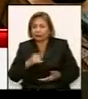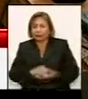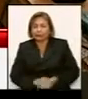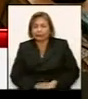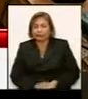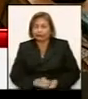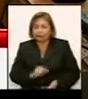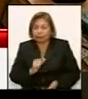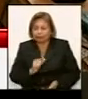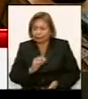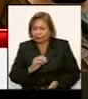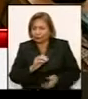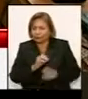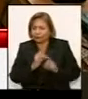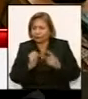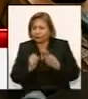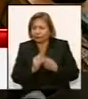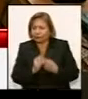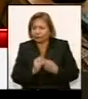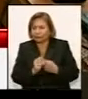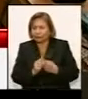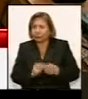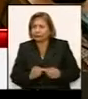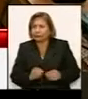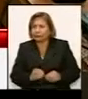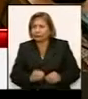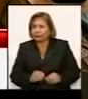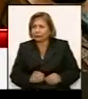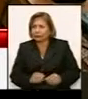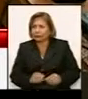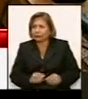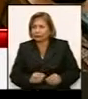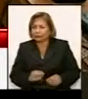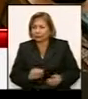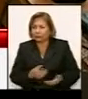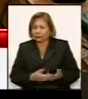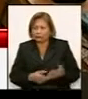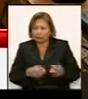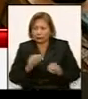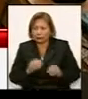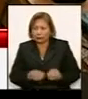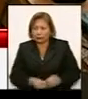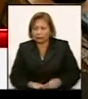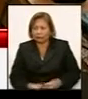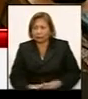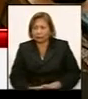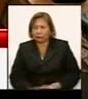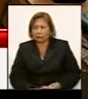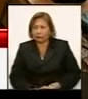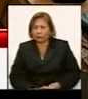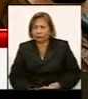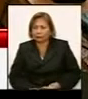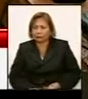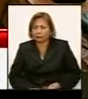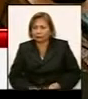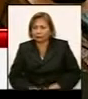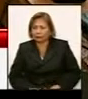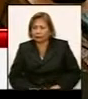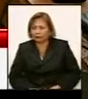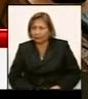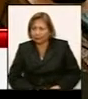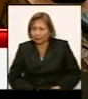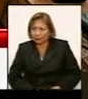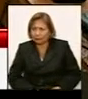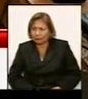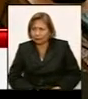y trabajamos para que todas las personas puedan tener un acceso equitativo a los beneficios que ofrece la tecnología porque creemos que sirve